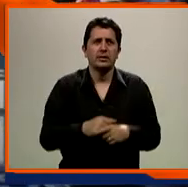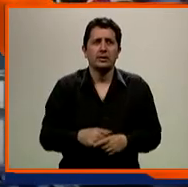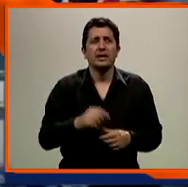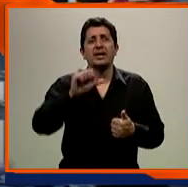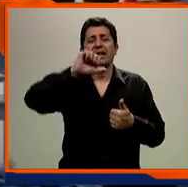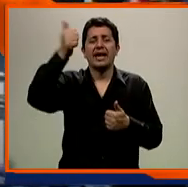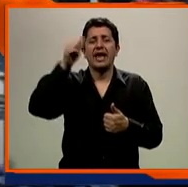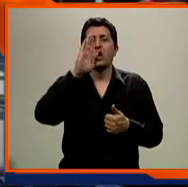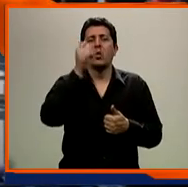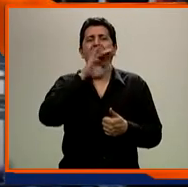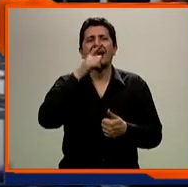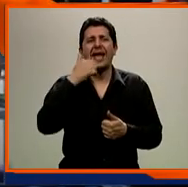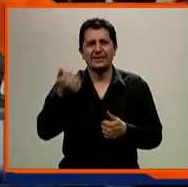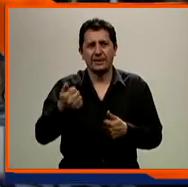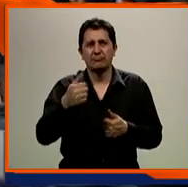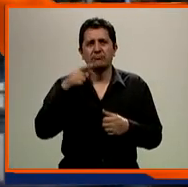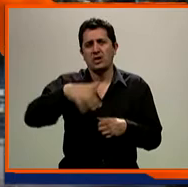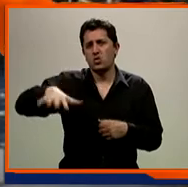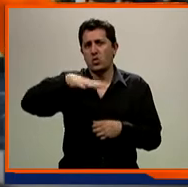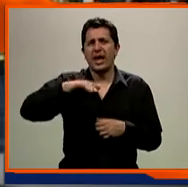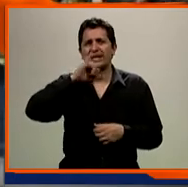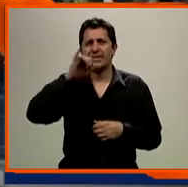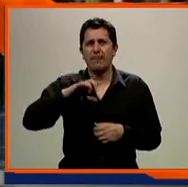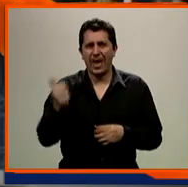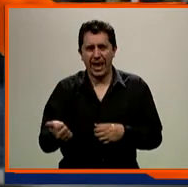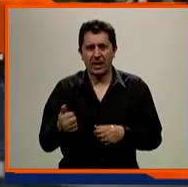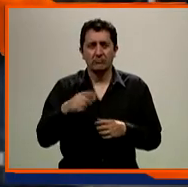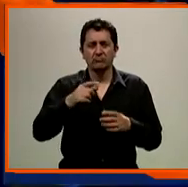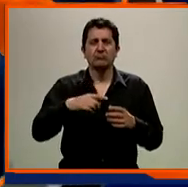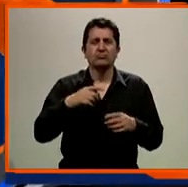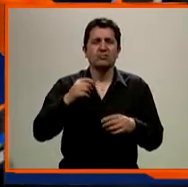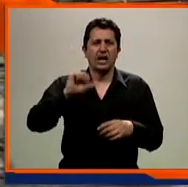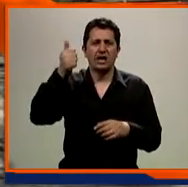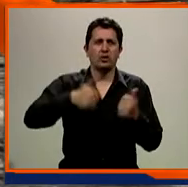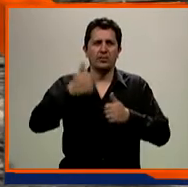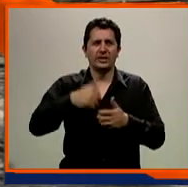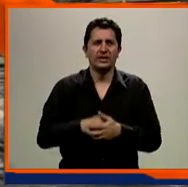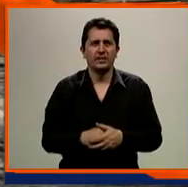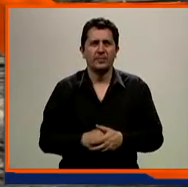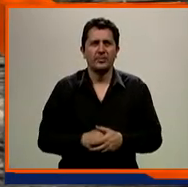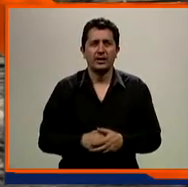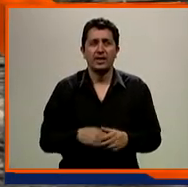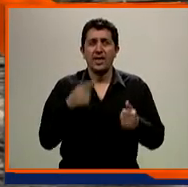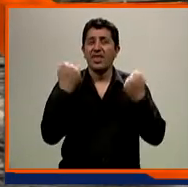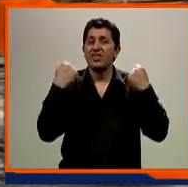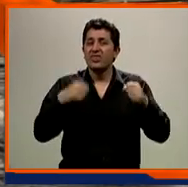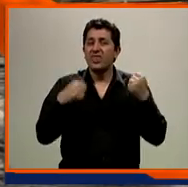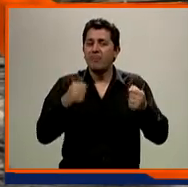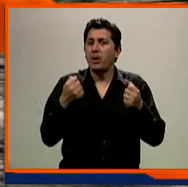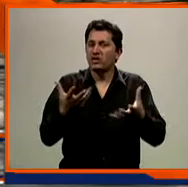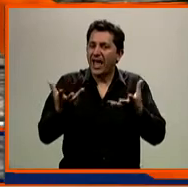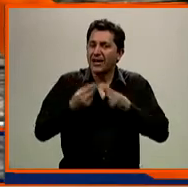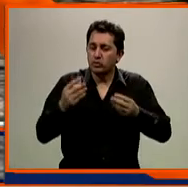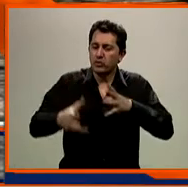Esteban Barraza, oriundo de Zapala, que se quedó con la competencia mayor. El deporte es una herramienta más para el